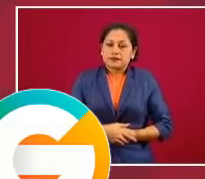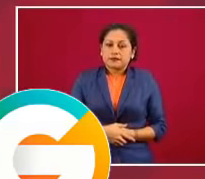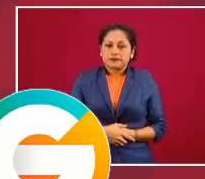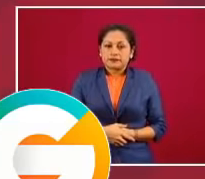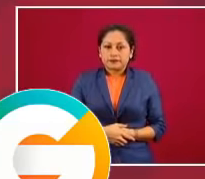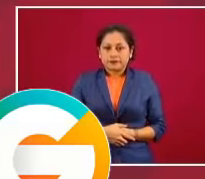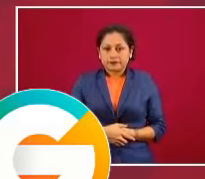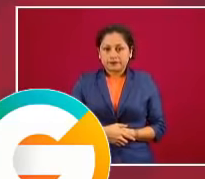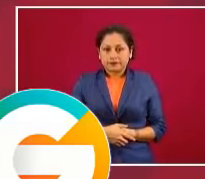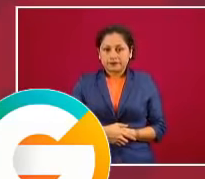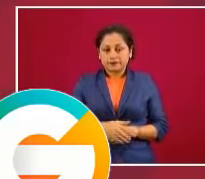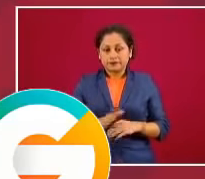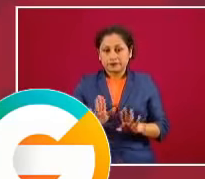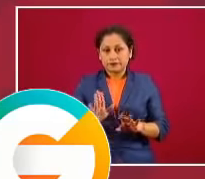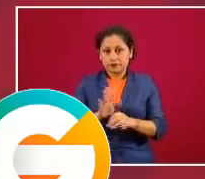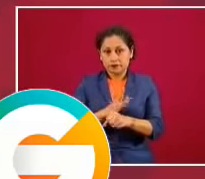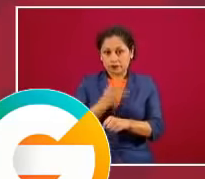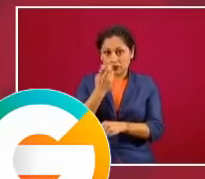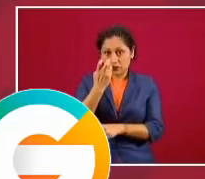Por eso